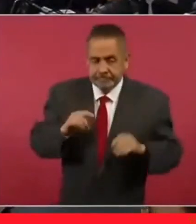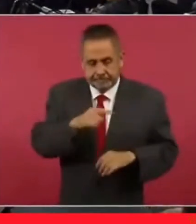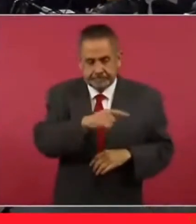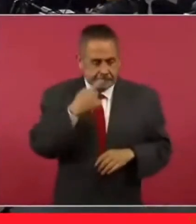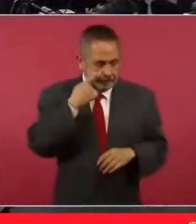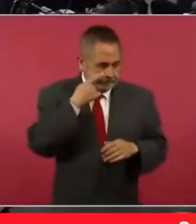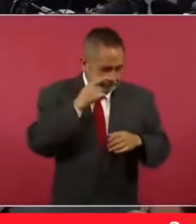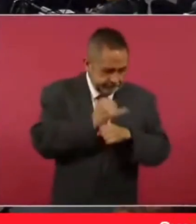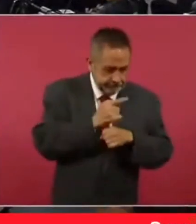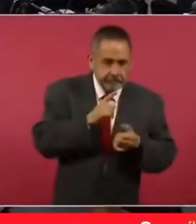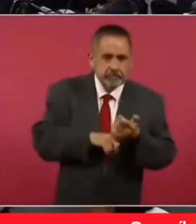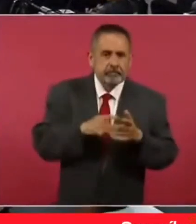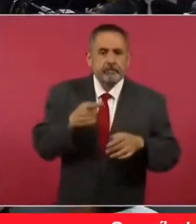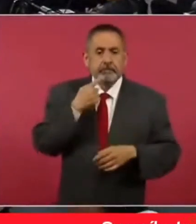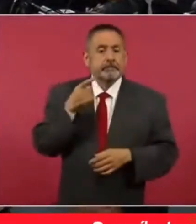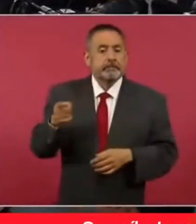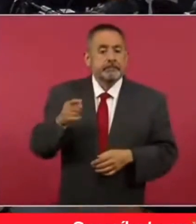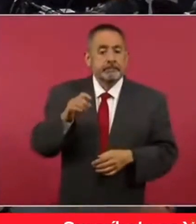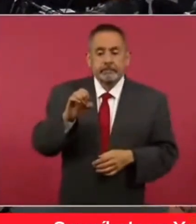no es cierto.